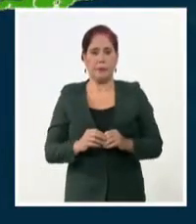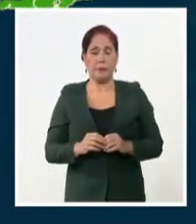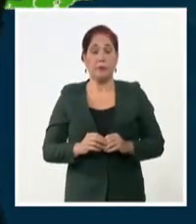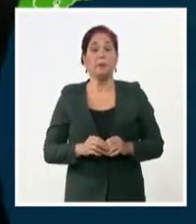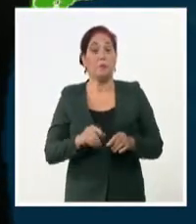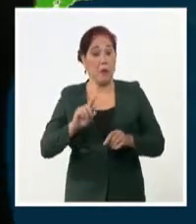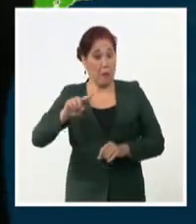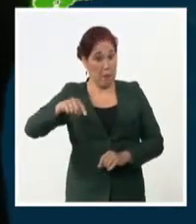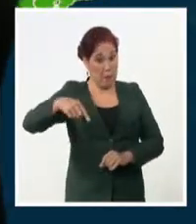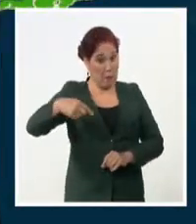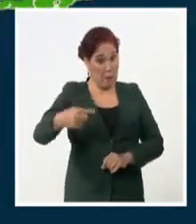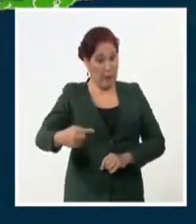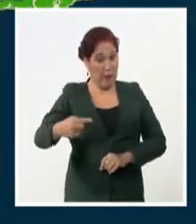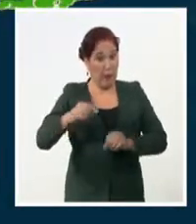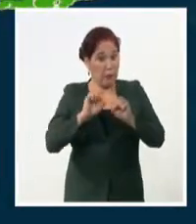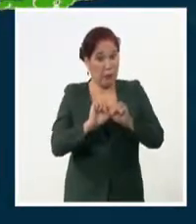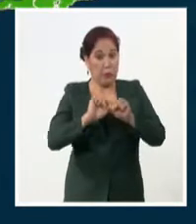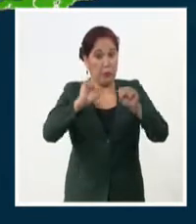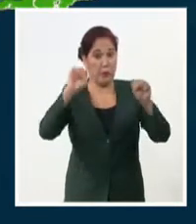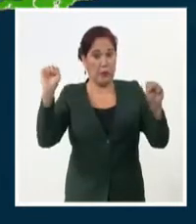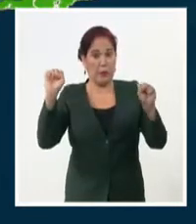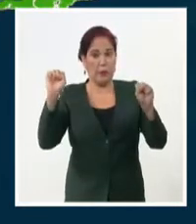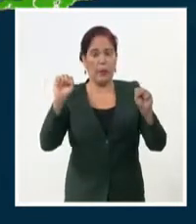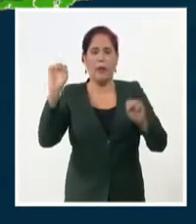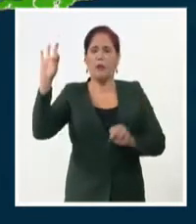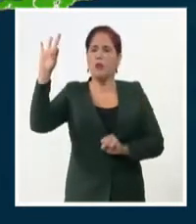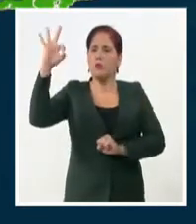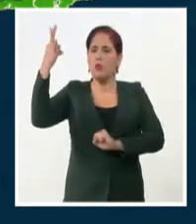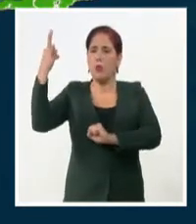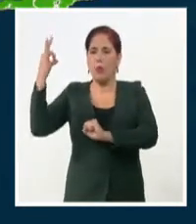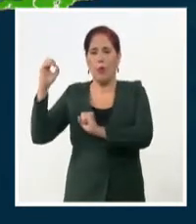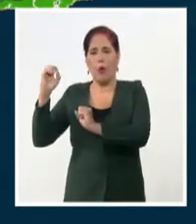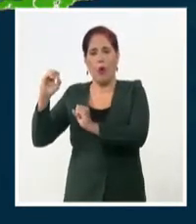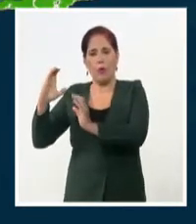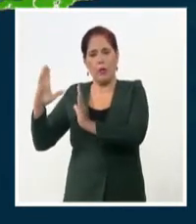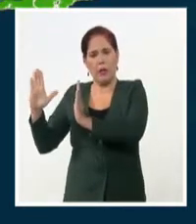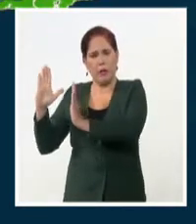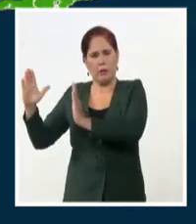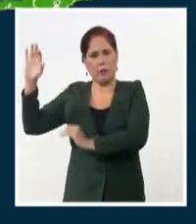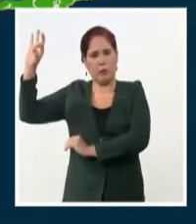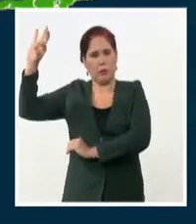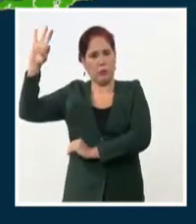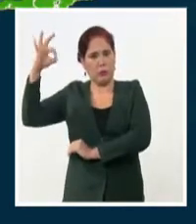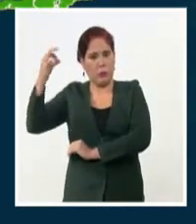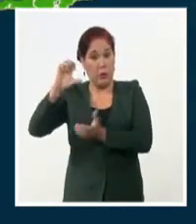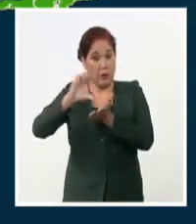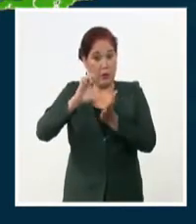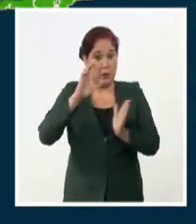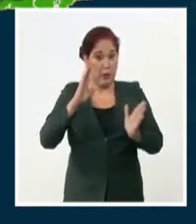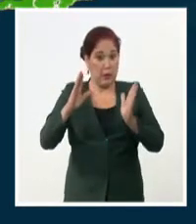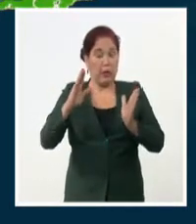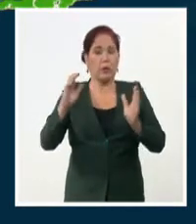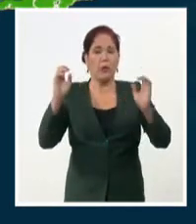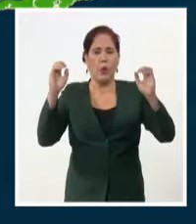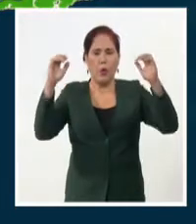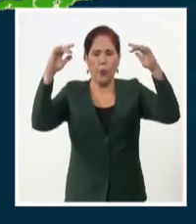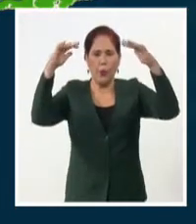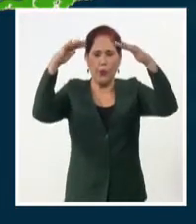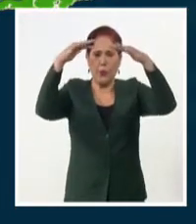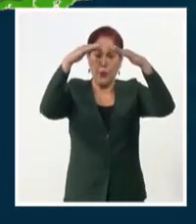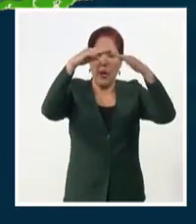para mañana estará amaneciendo con poca nubosidad, soleada la mañana en el occidente del país, y estará con predominio de nublados con